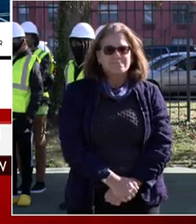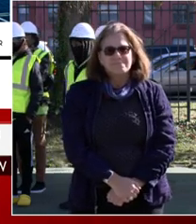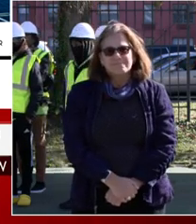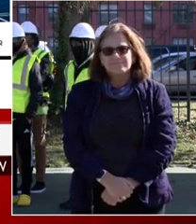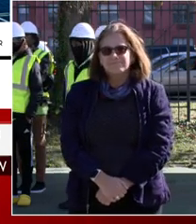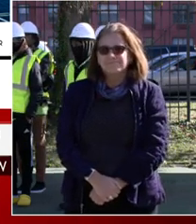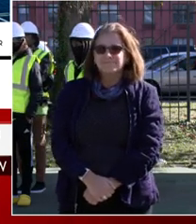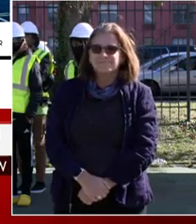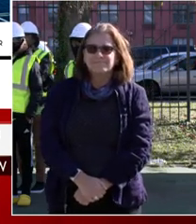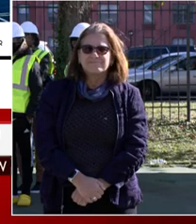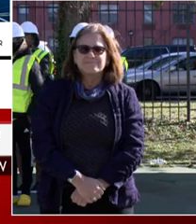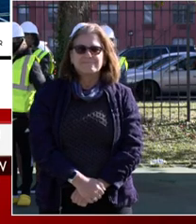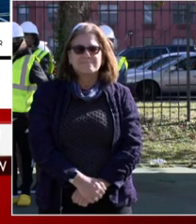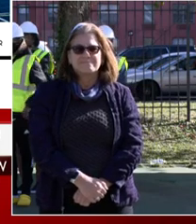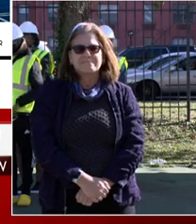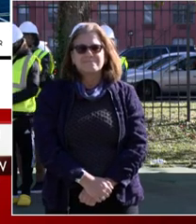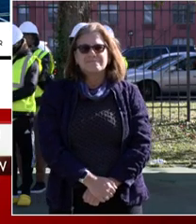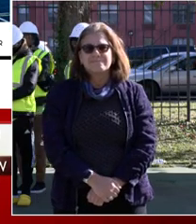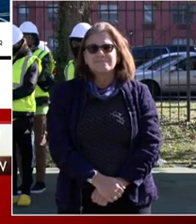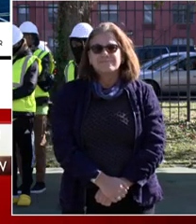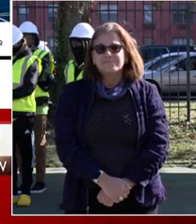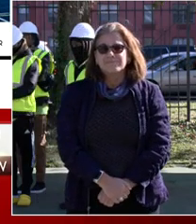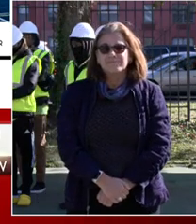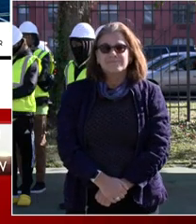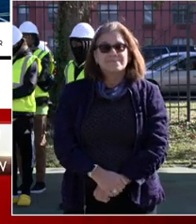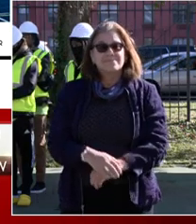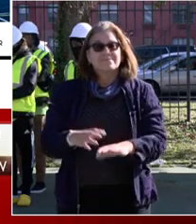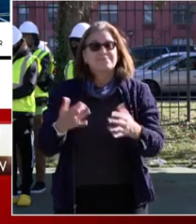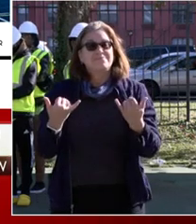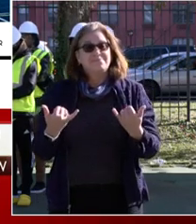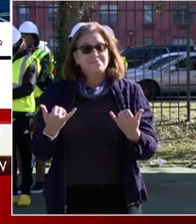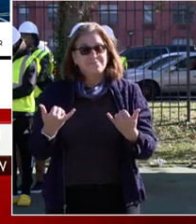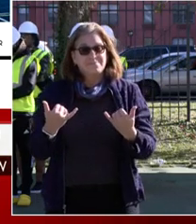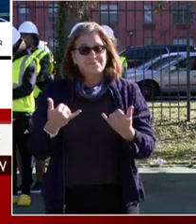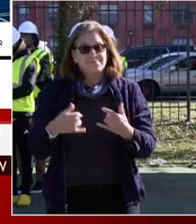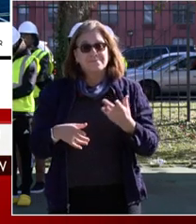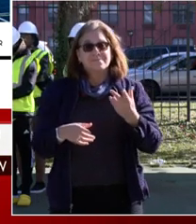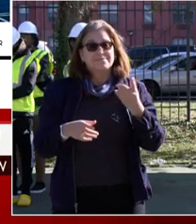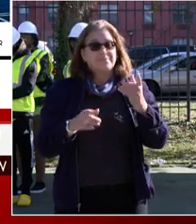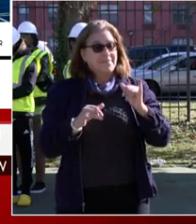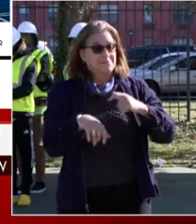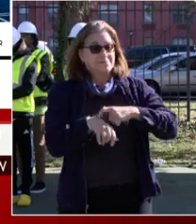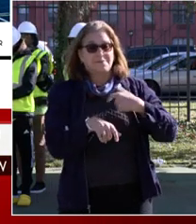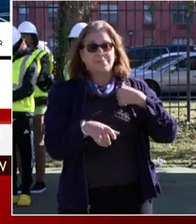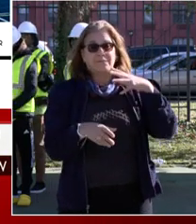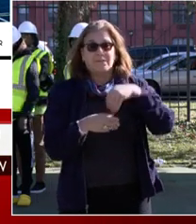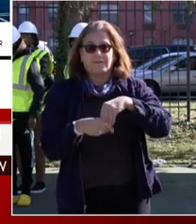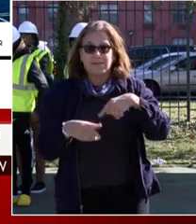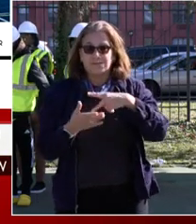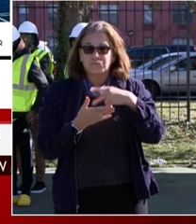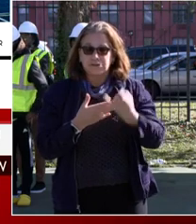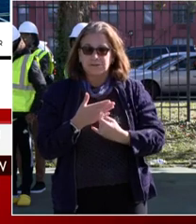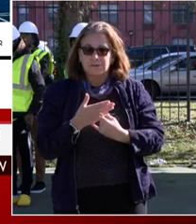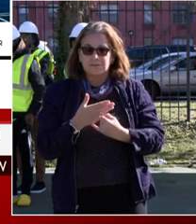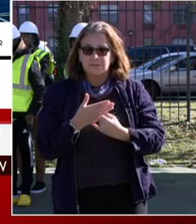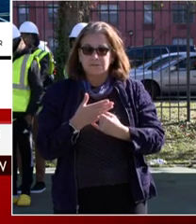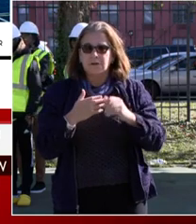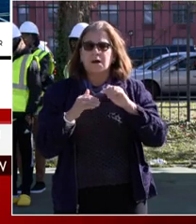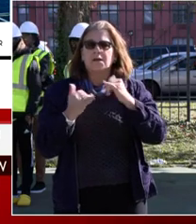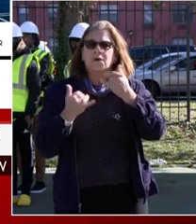cambiar ese tiempo de formación en tu futuro. Las oportunidades que te puede ofrecer en el futuro